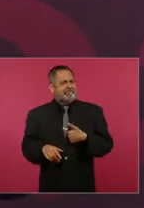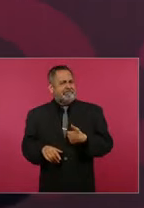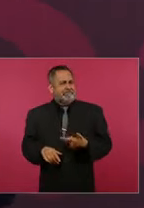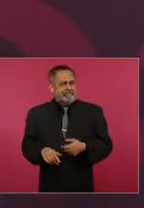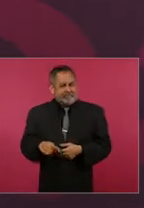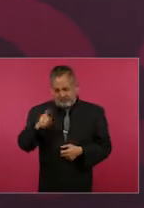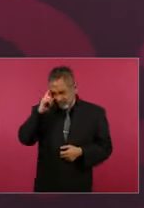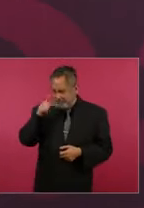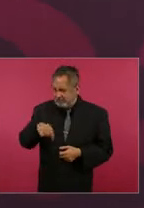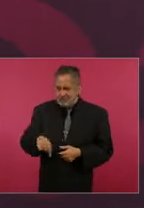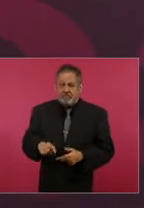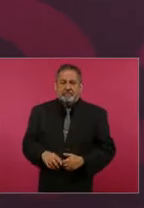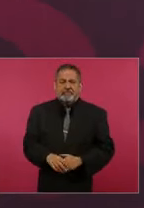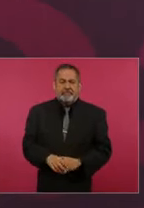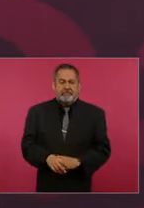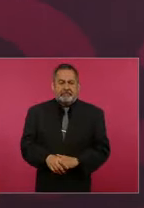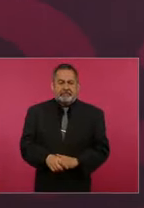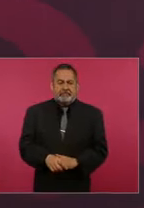aquí,